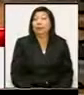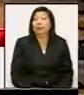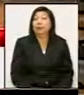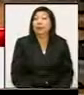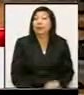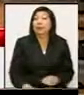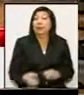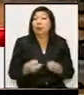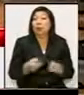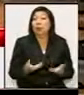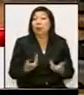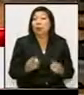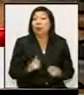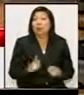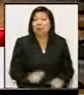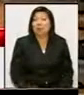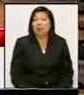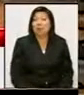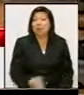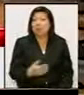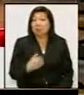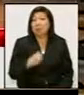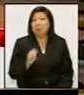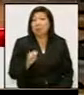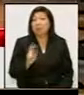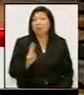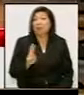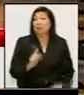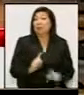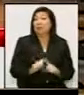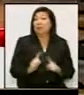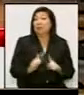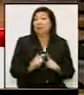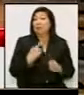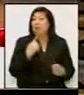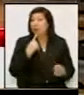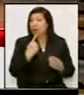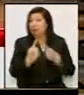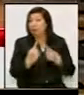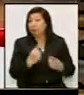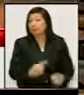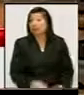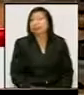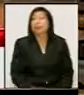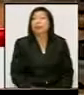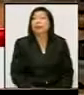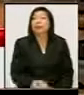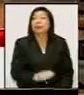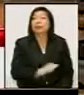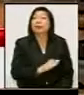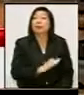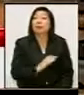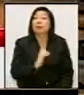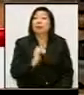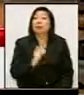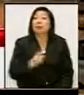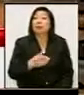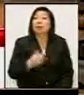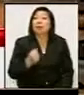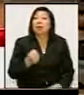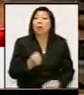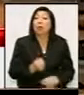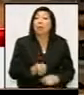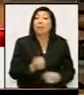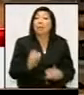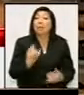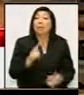realizando justamente en cuanto al servicio, ustedes podrán observar de las distintas intervenciones, acciones de fiscalización y multas que se han impuesto contra los